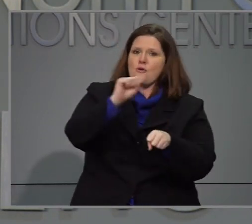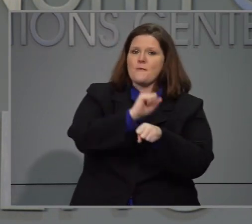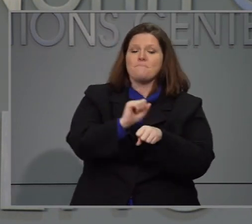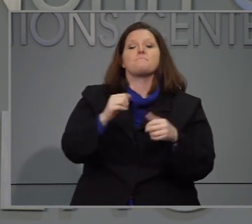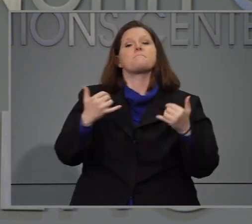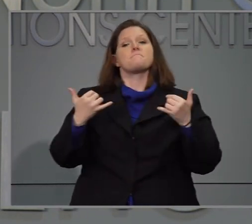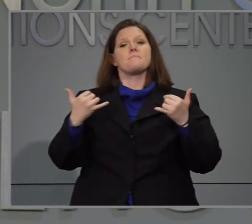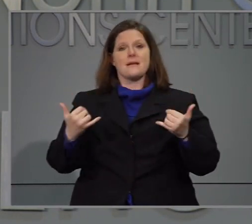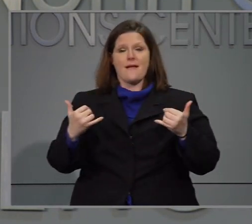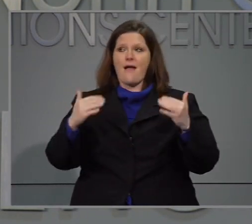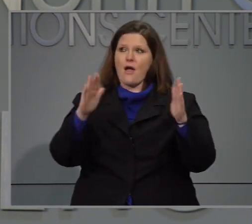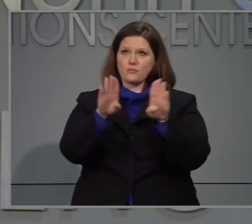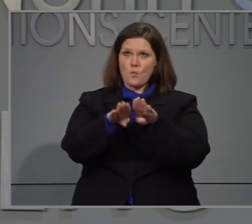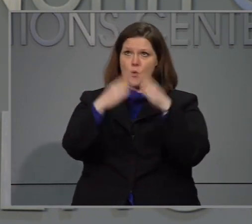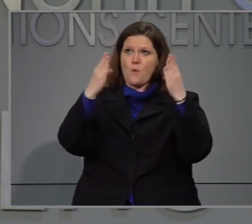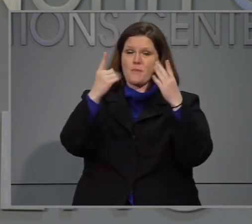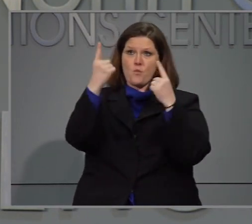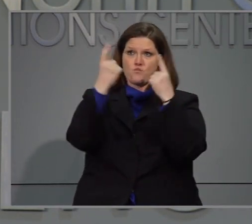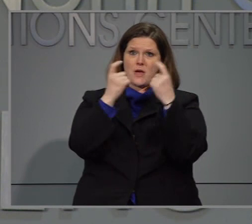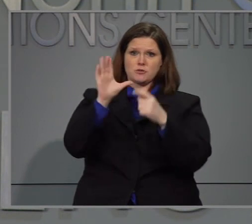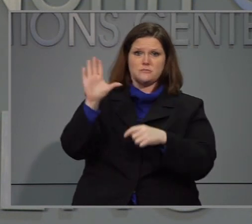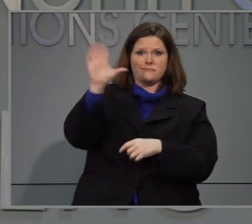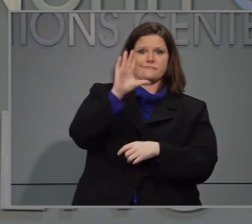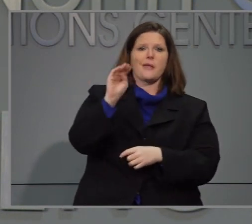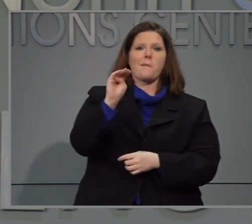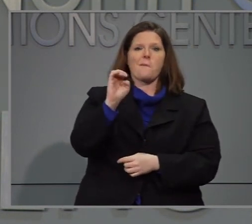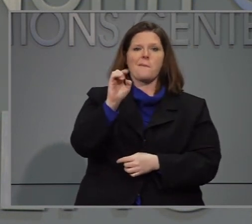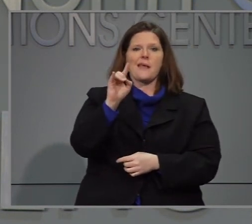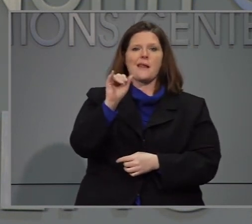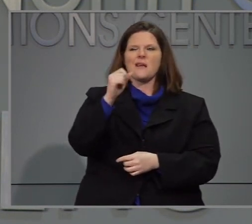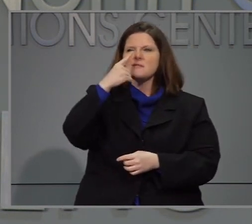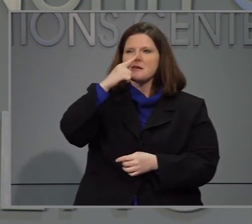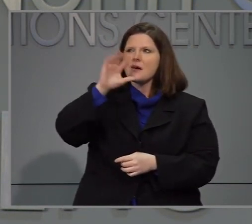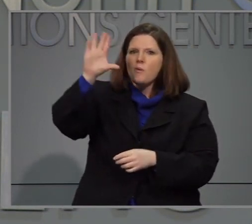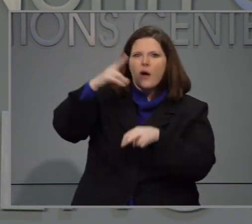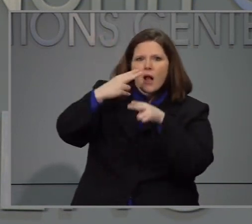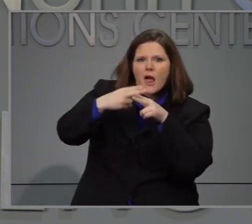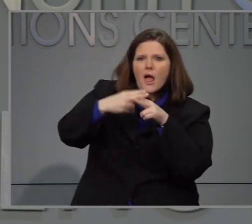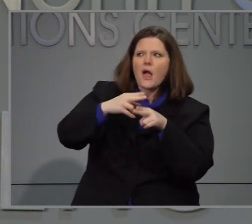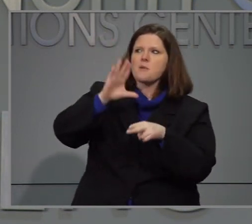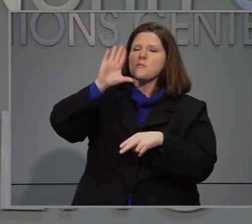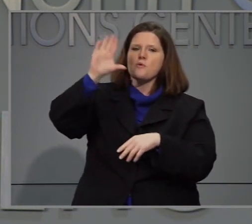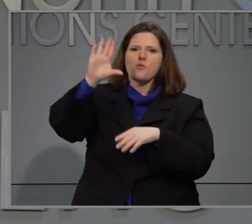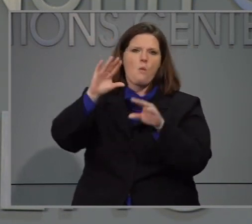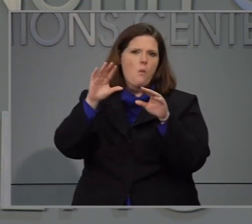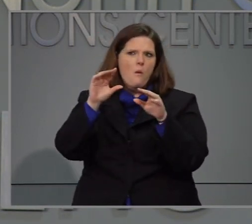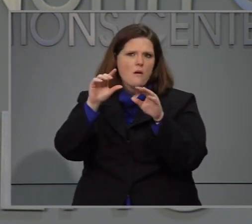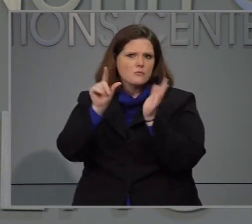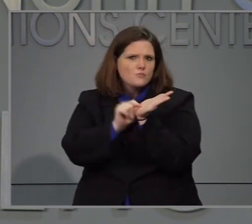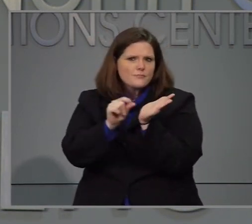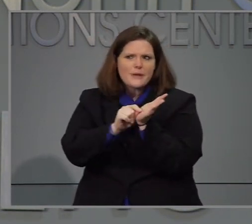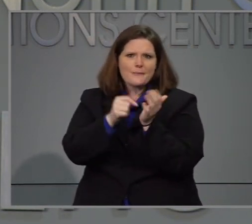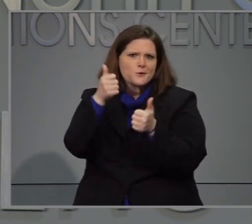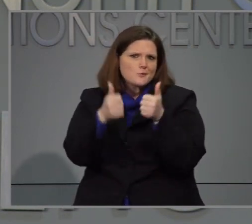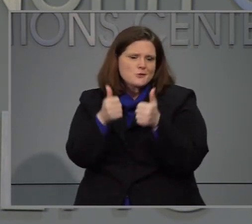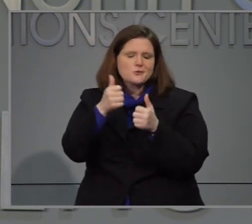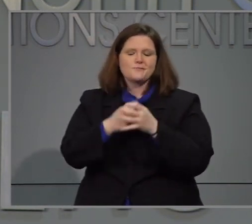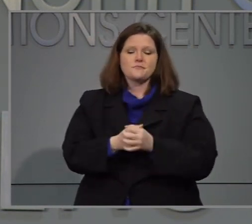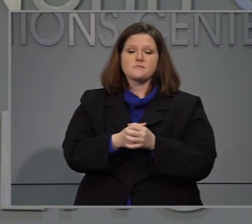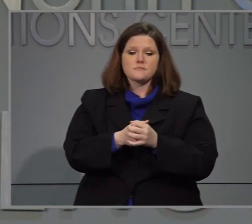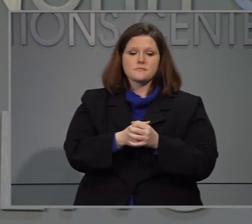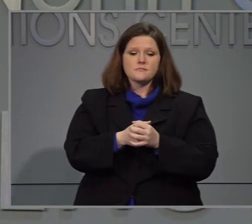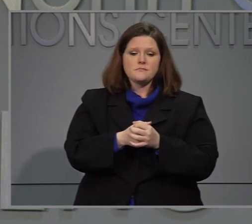medios. Si por favor pueden identificar su nombre y su empresa, agradezco. La primera pregunta.